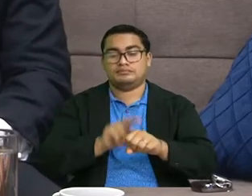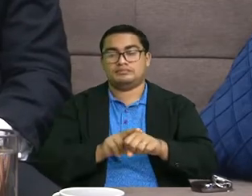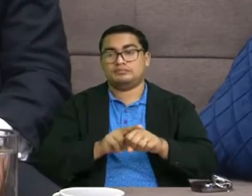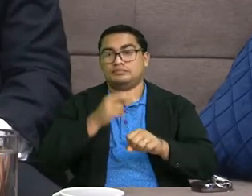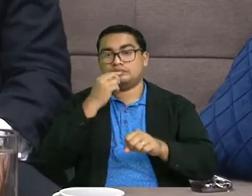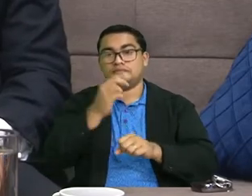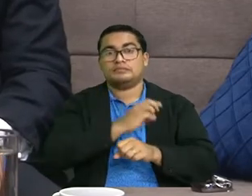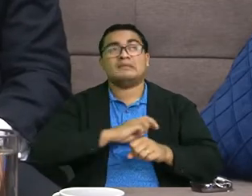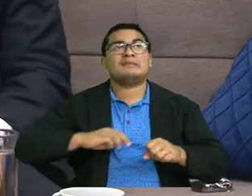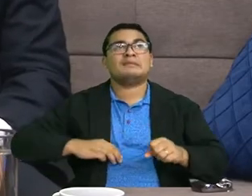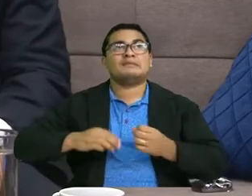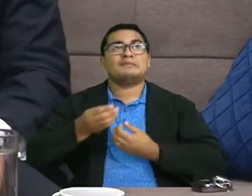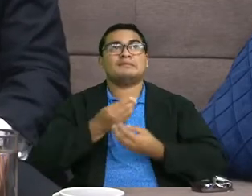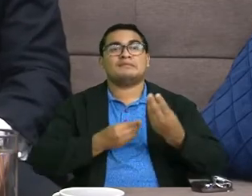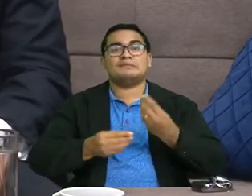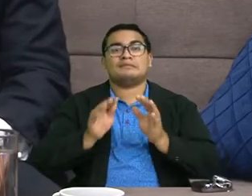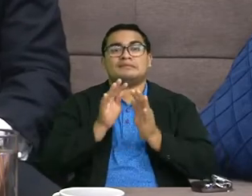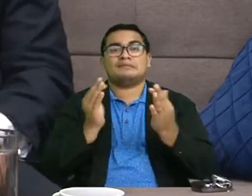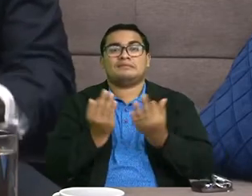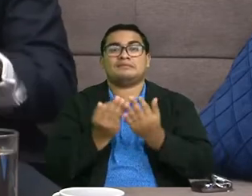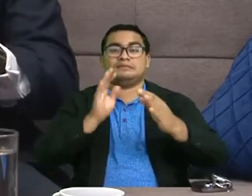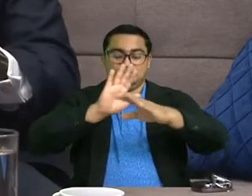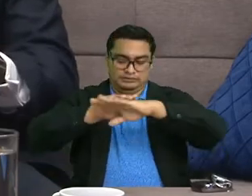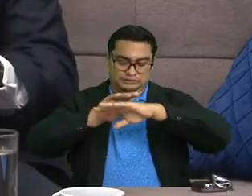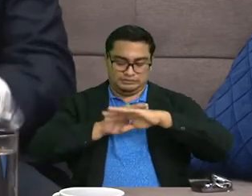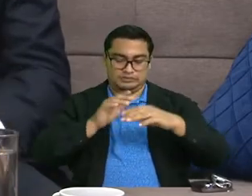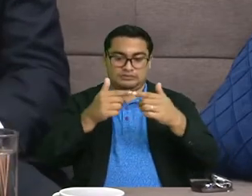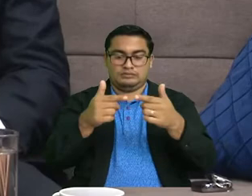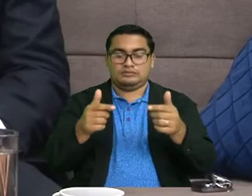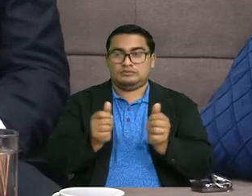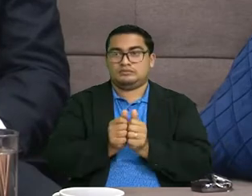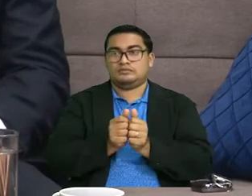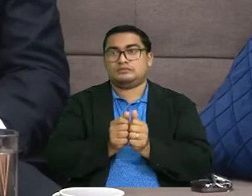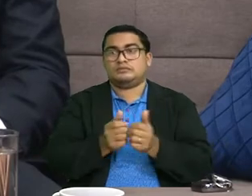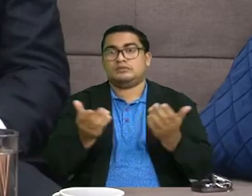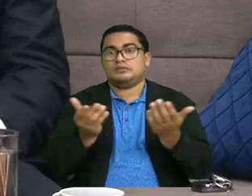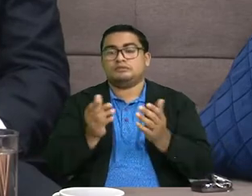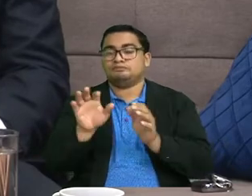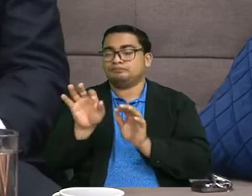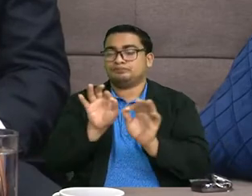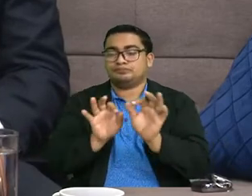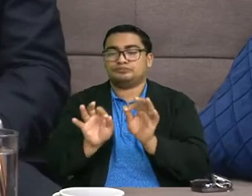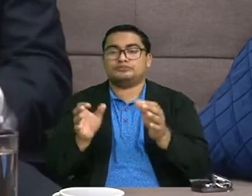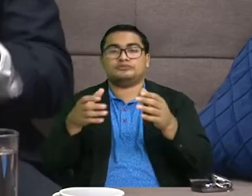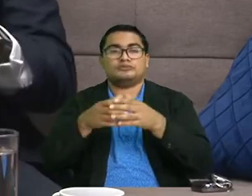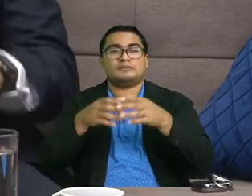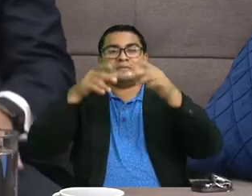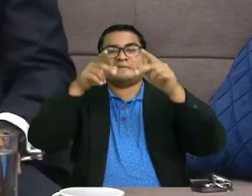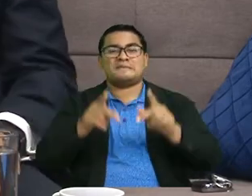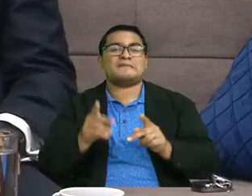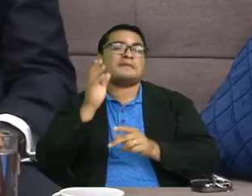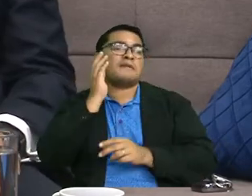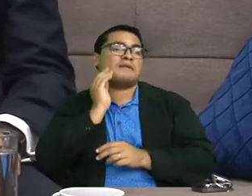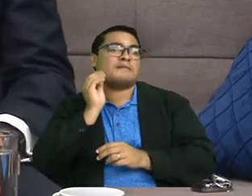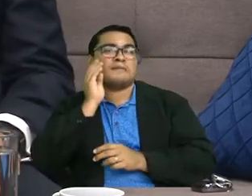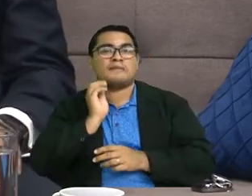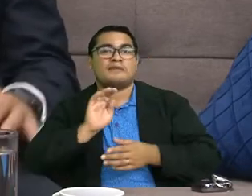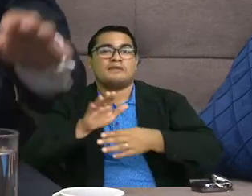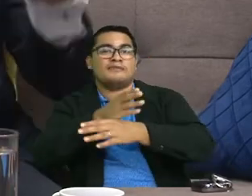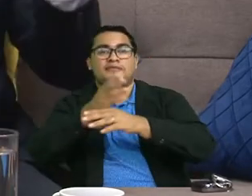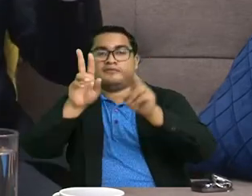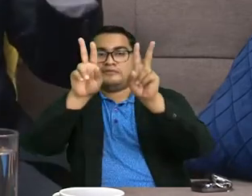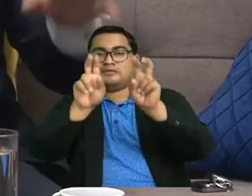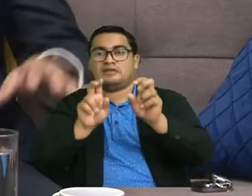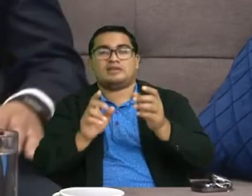de Economía Familiar invitó a un grupo selecto de expertos especialistas en diferentes temas